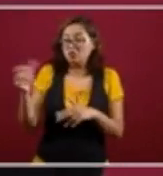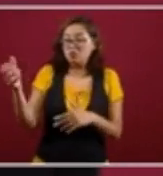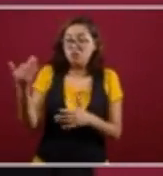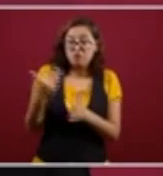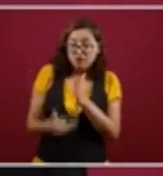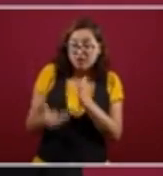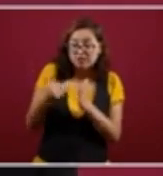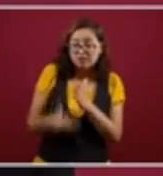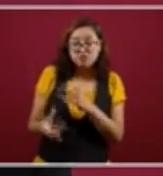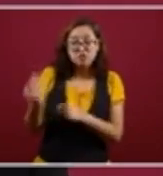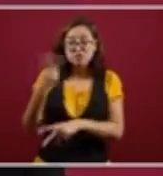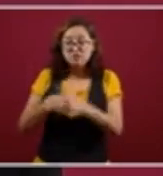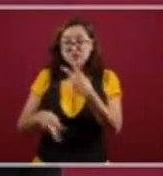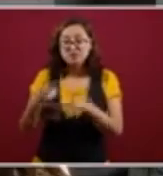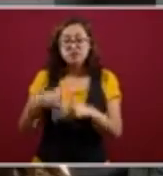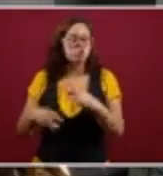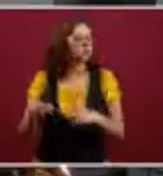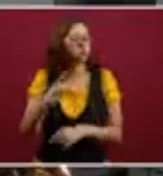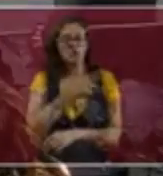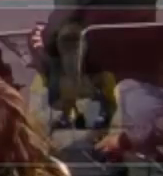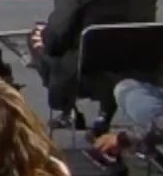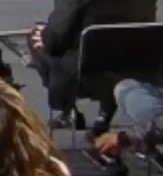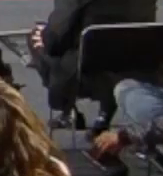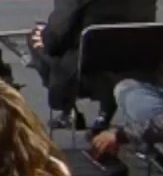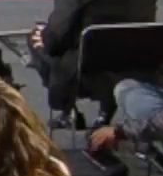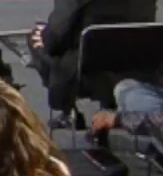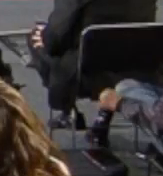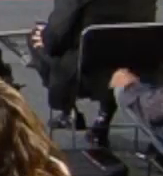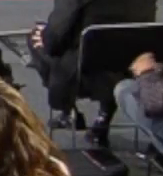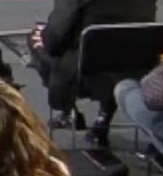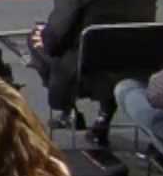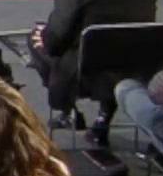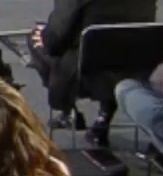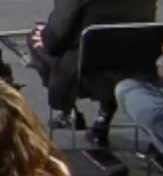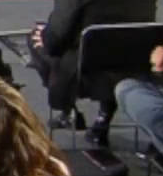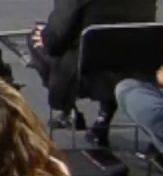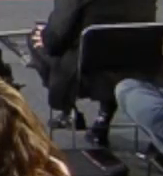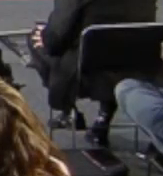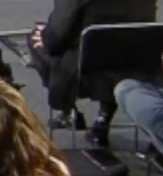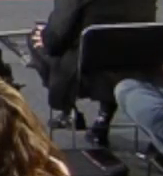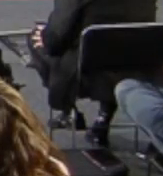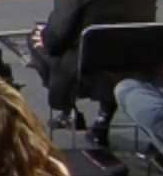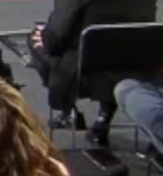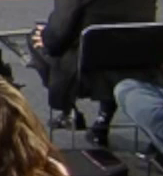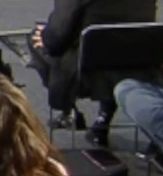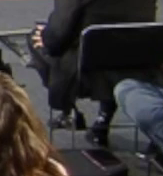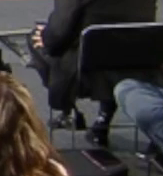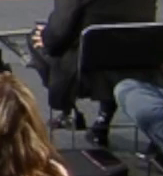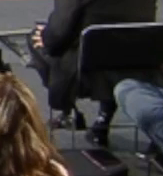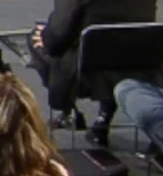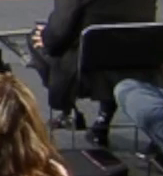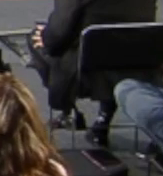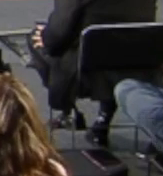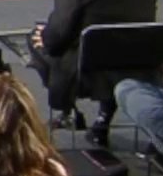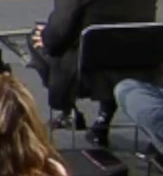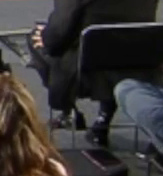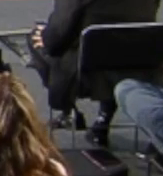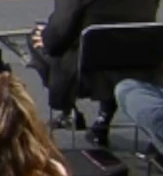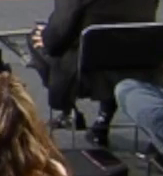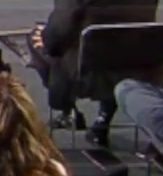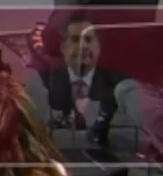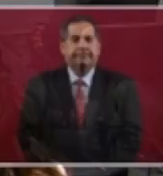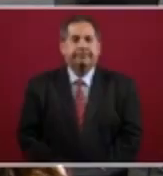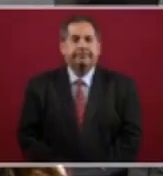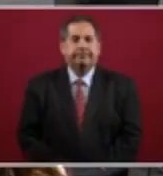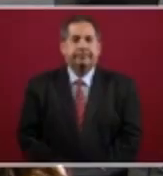faltar, no debe de haber ausentismo, no debe de haber semanas de